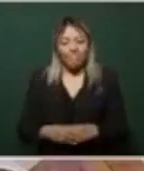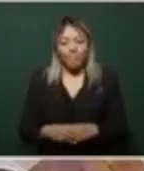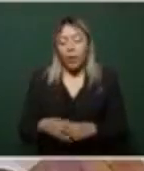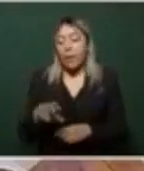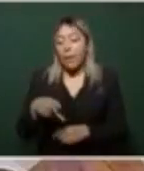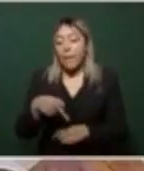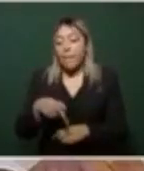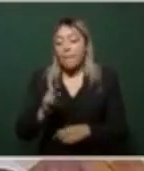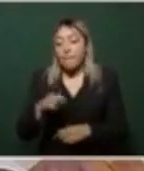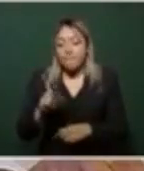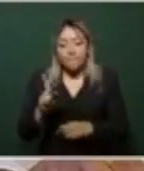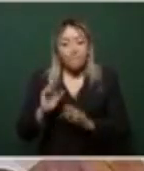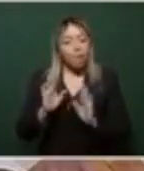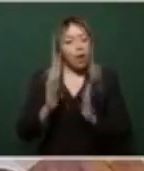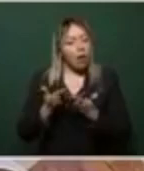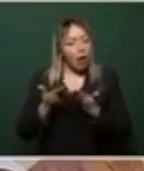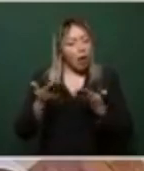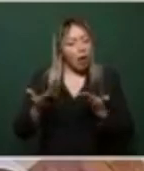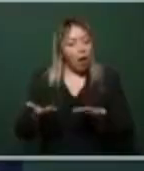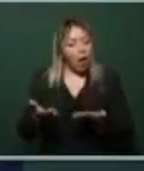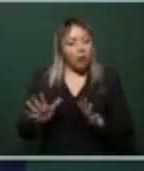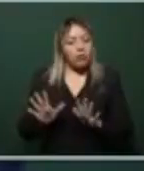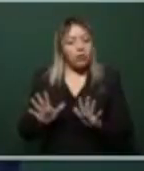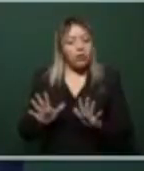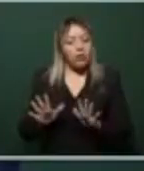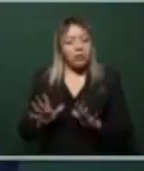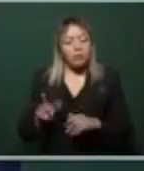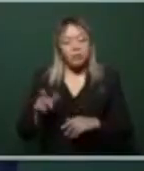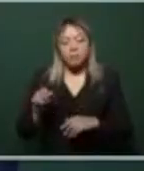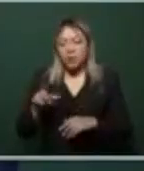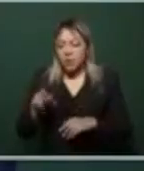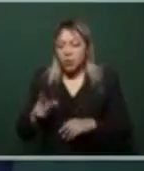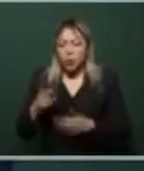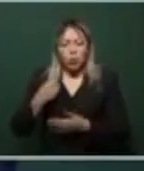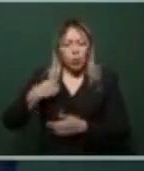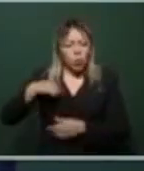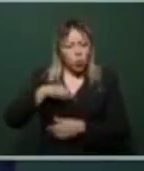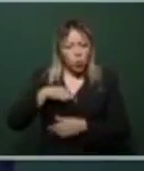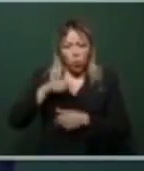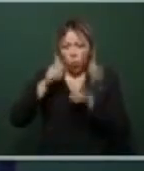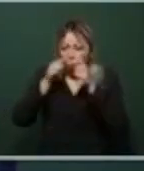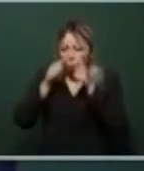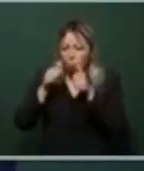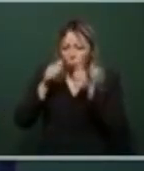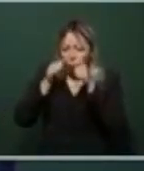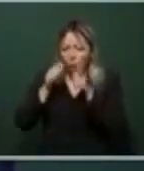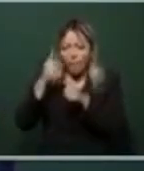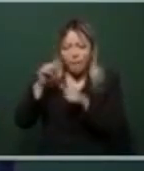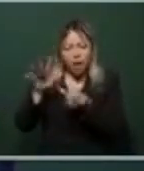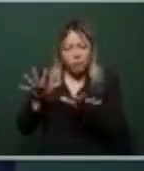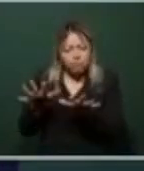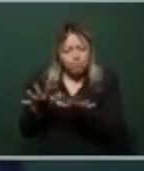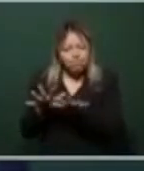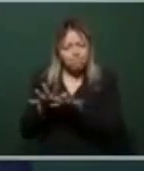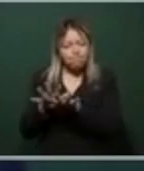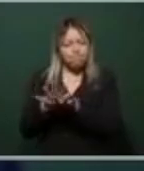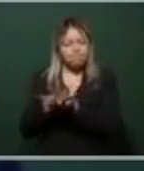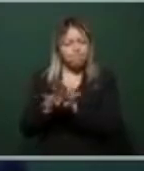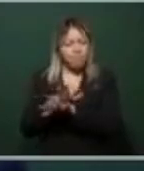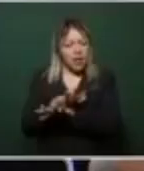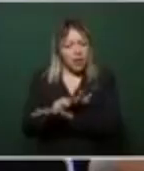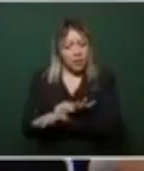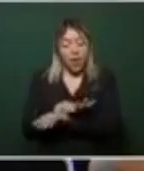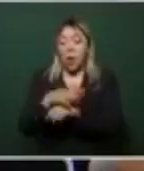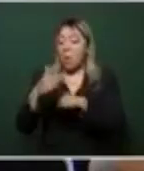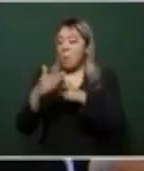Entonces ya eso lo hemos ido quitando y lo vamos a quitar